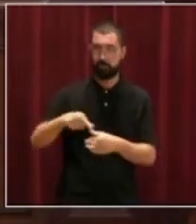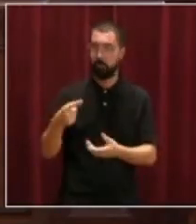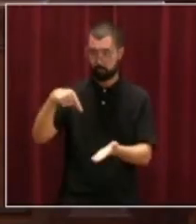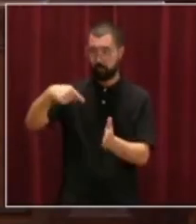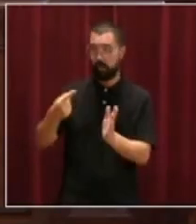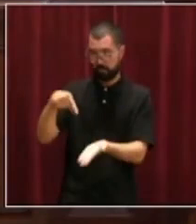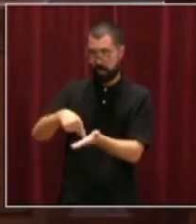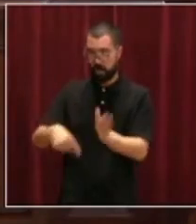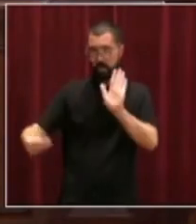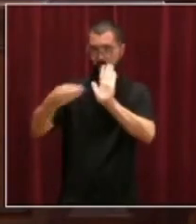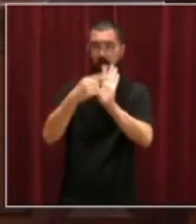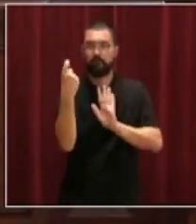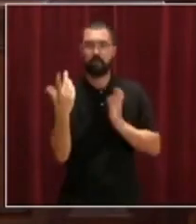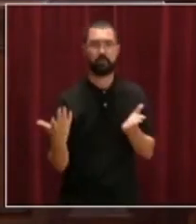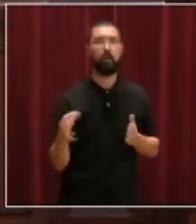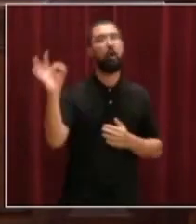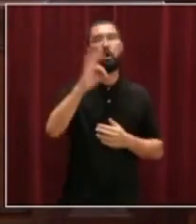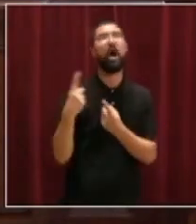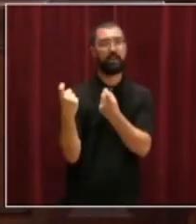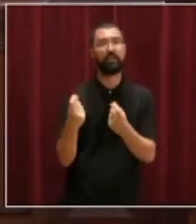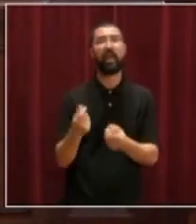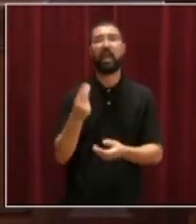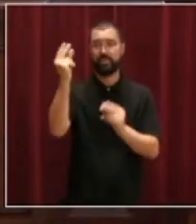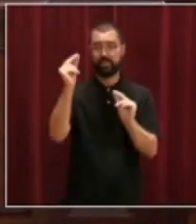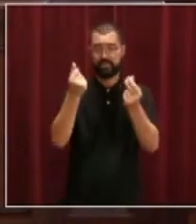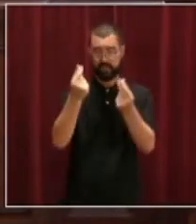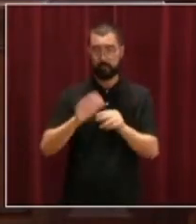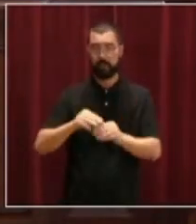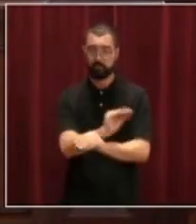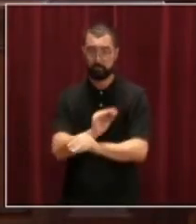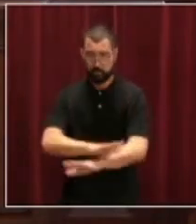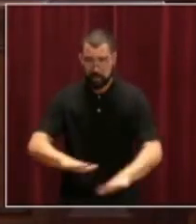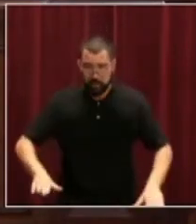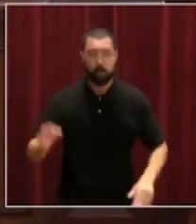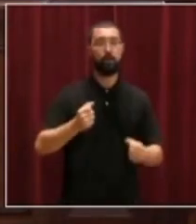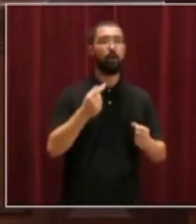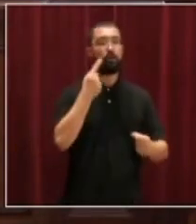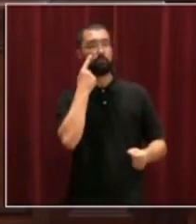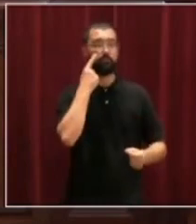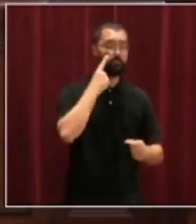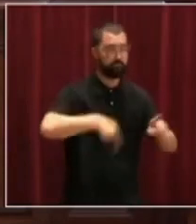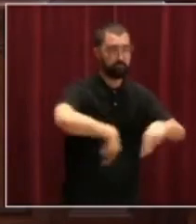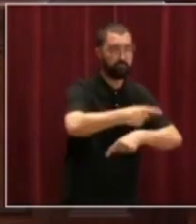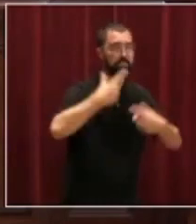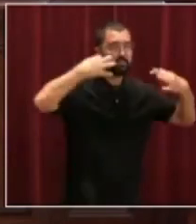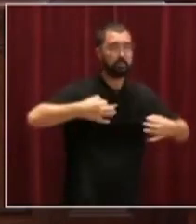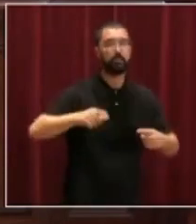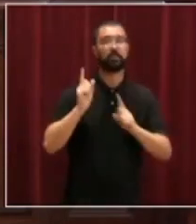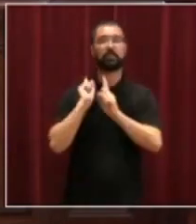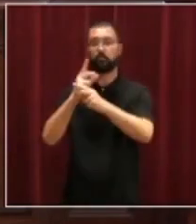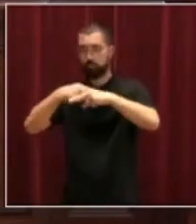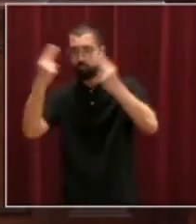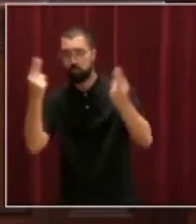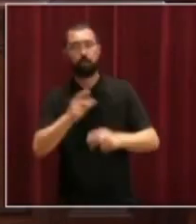garantizado menor que necesita más dinero para las escoletas para la seguridad Vial para transporte público para el deporte base